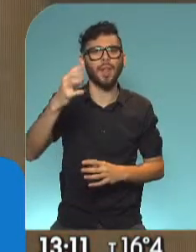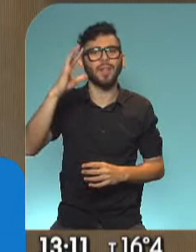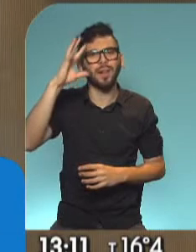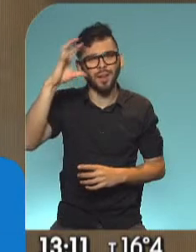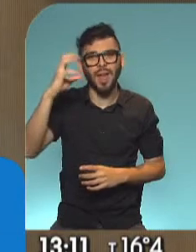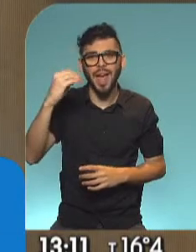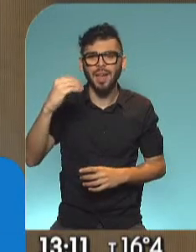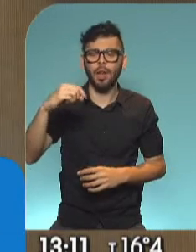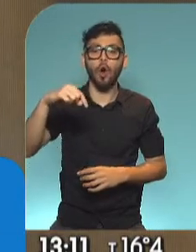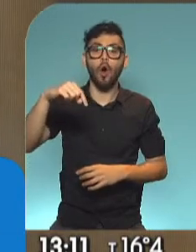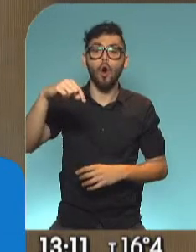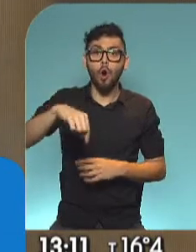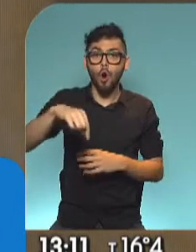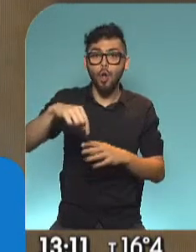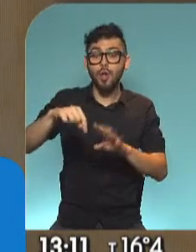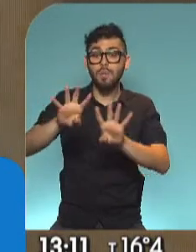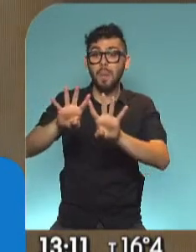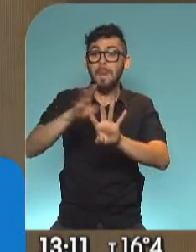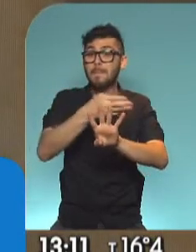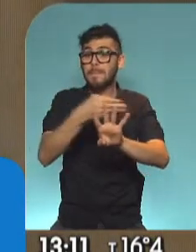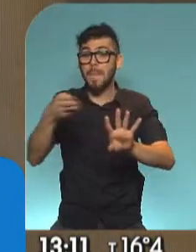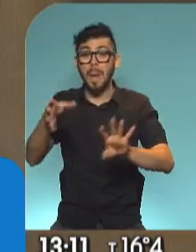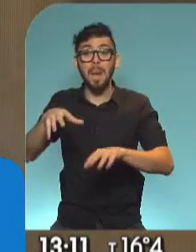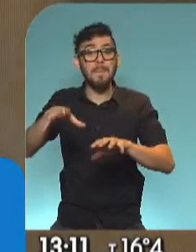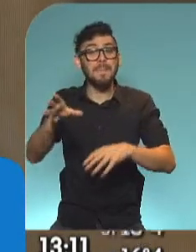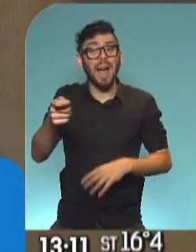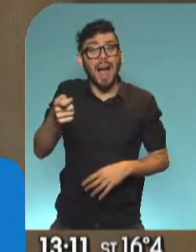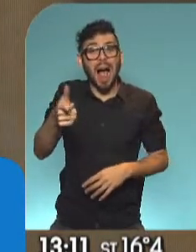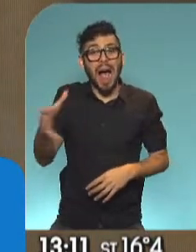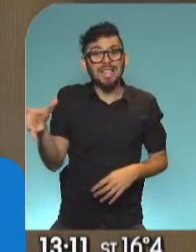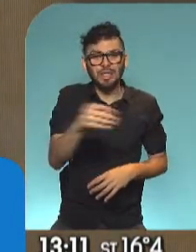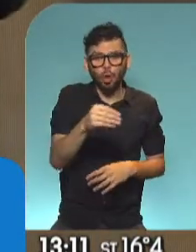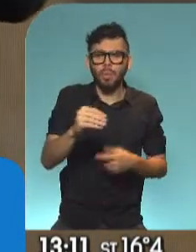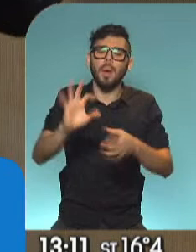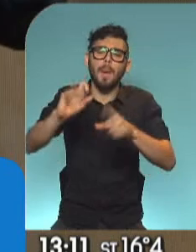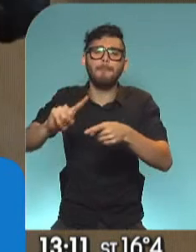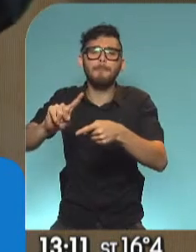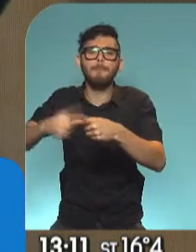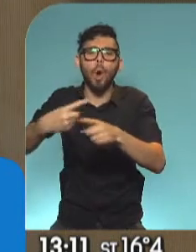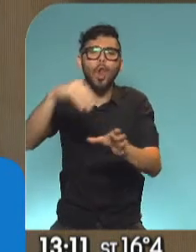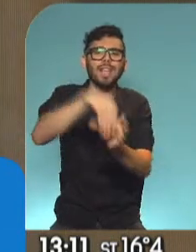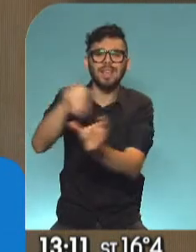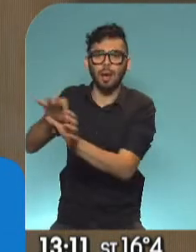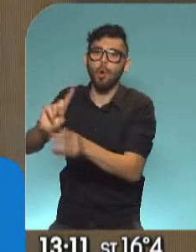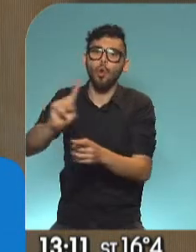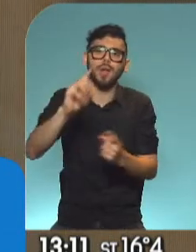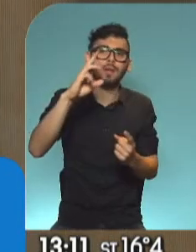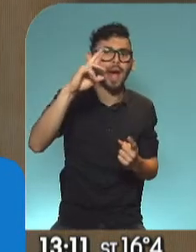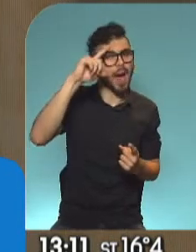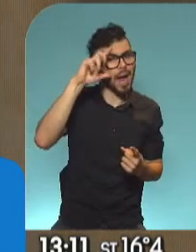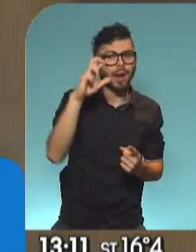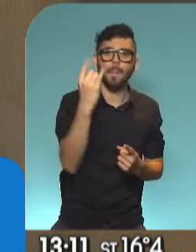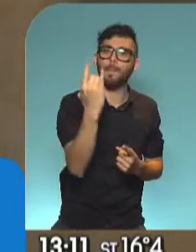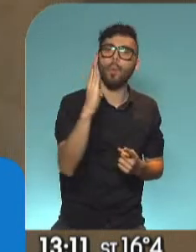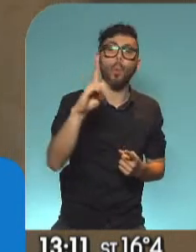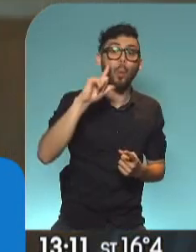una mayoría conservadora. Los jueces de la Corte Suprema de Estados Unidos no son partidistas, es decir, no son republicanos o demócratas de manera explícita,